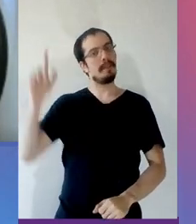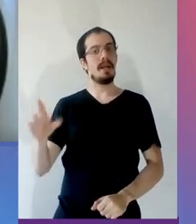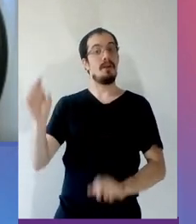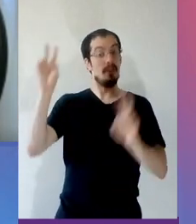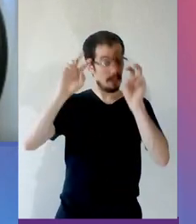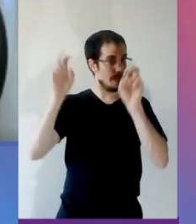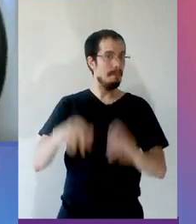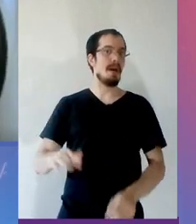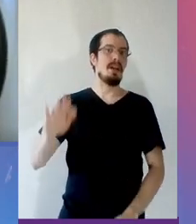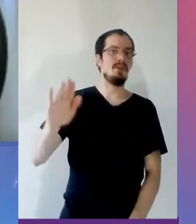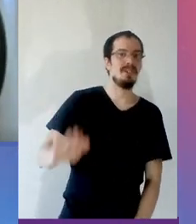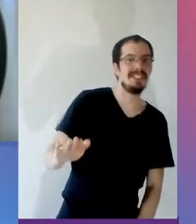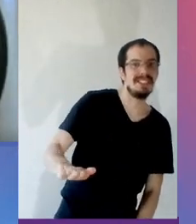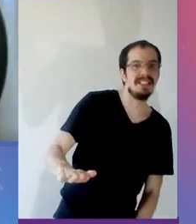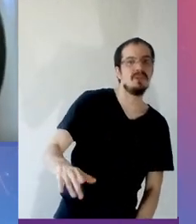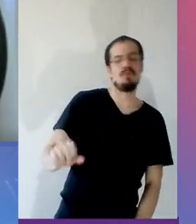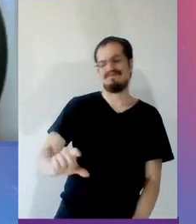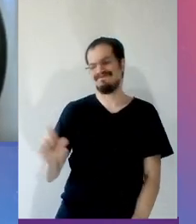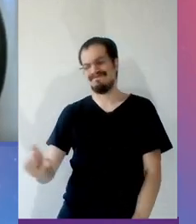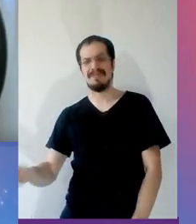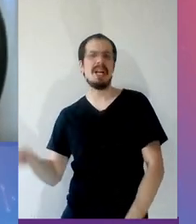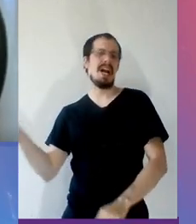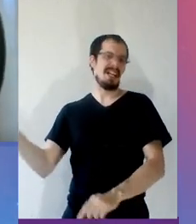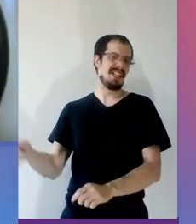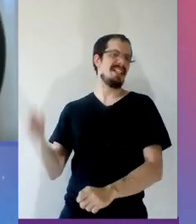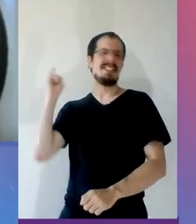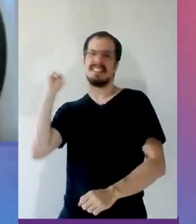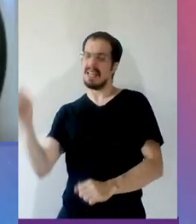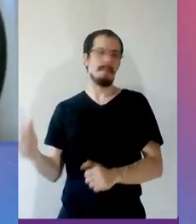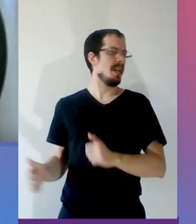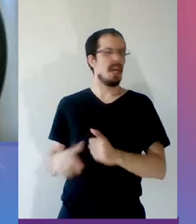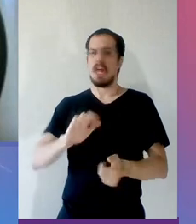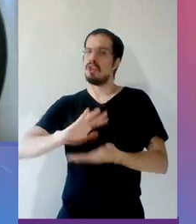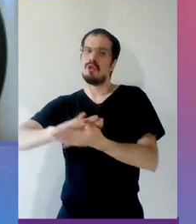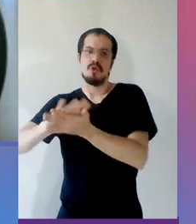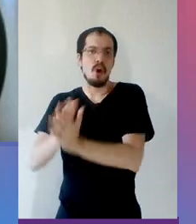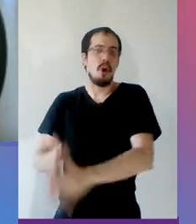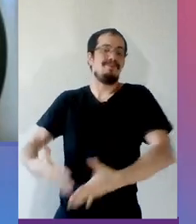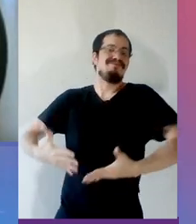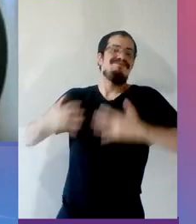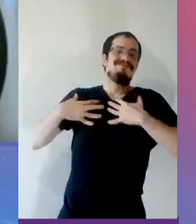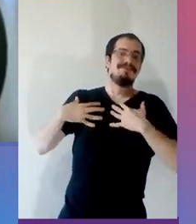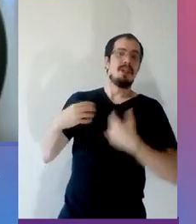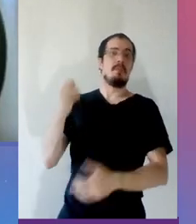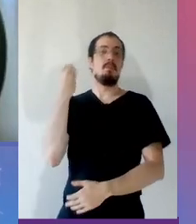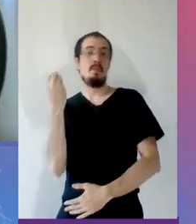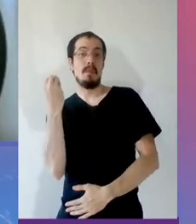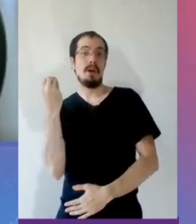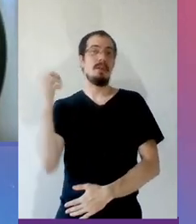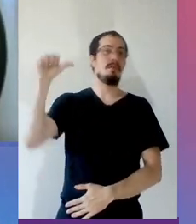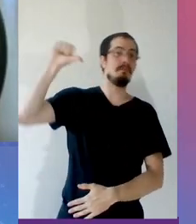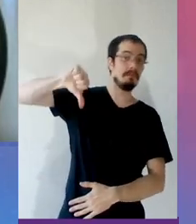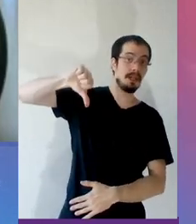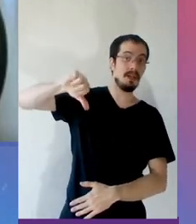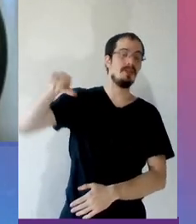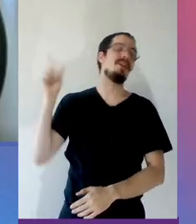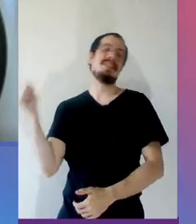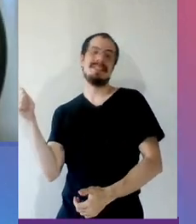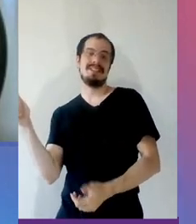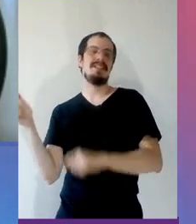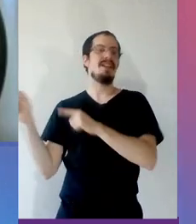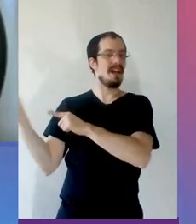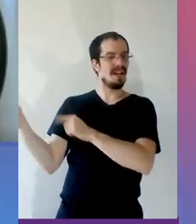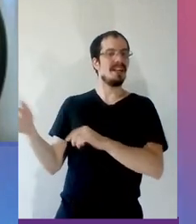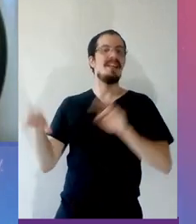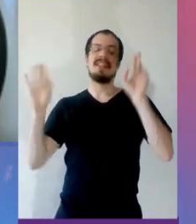absolutamente determinados, todo lo que les pase, lo bueno y lo malo, a lo que está ocurriendo en su espacio